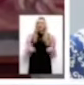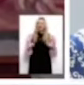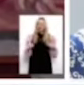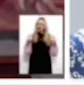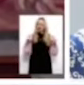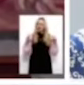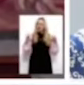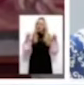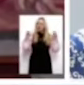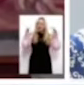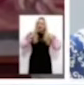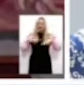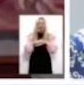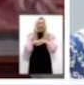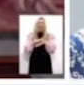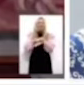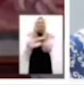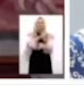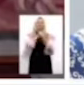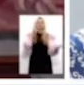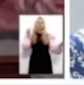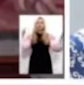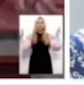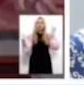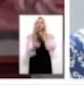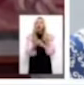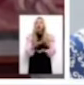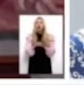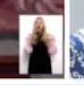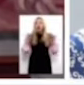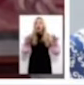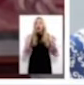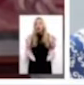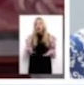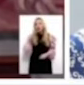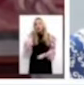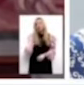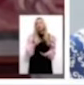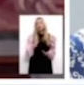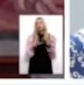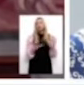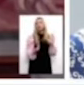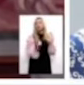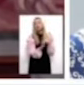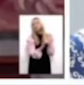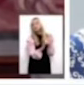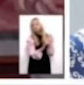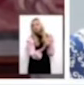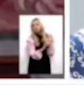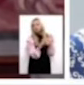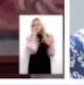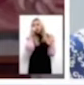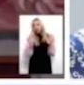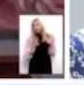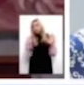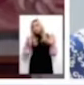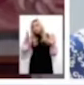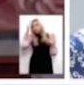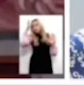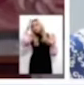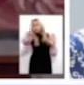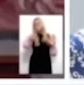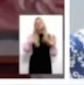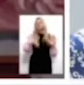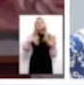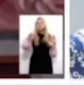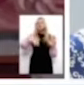poder judicial, que no podemos simplemente decir que no va a costar más dinero, porque sería prácticamente